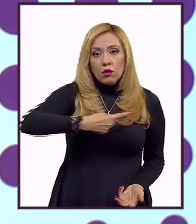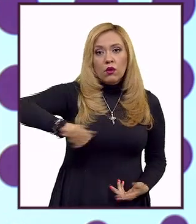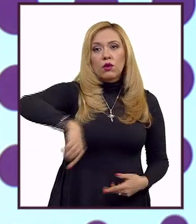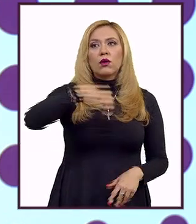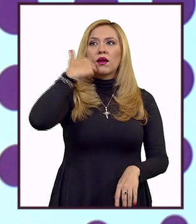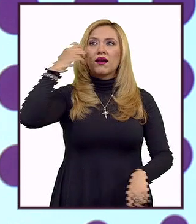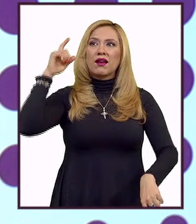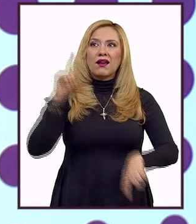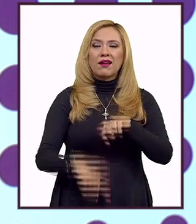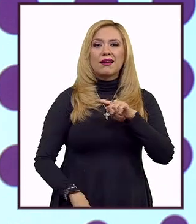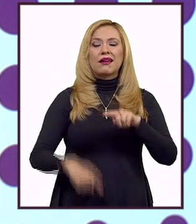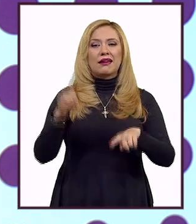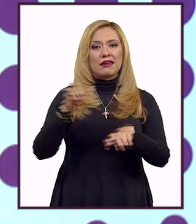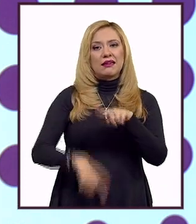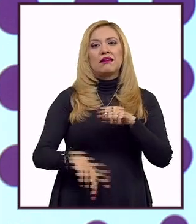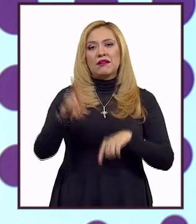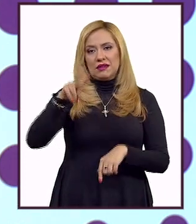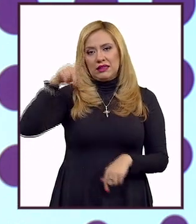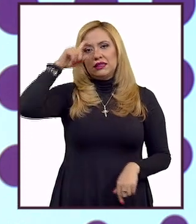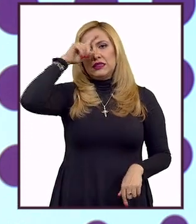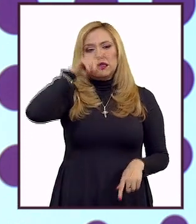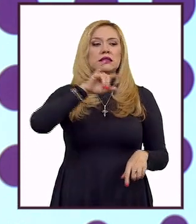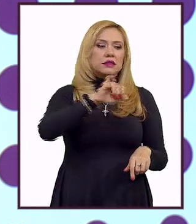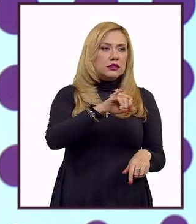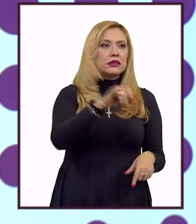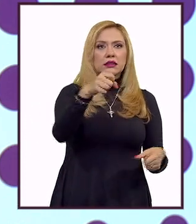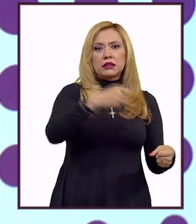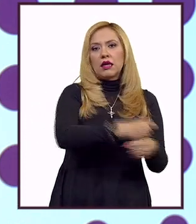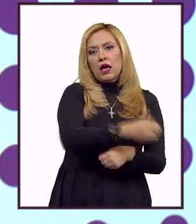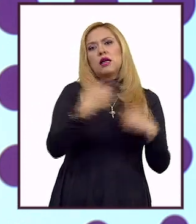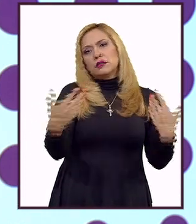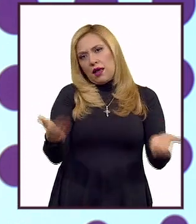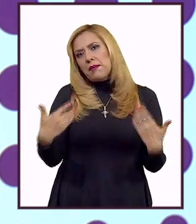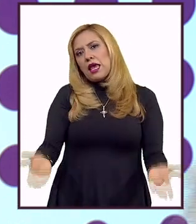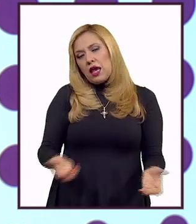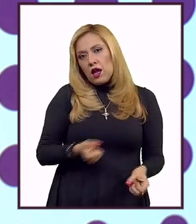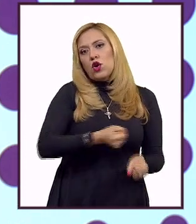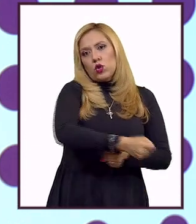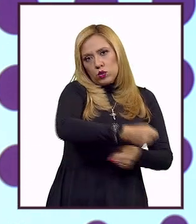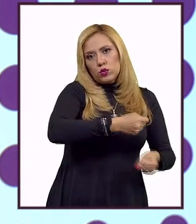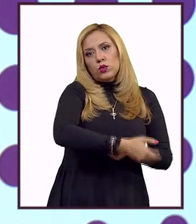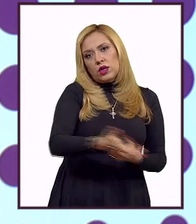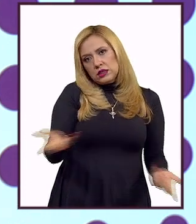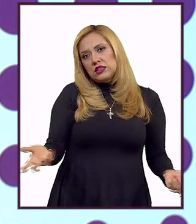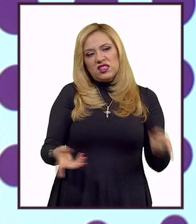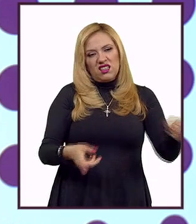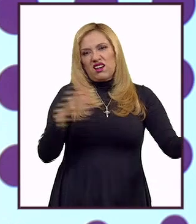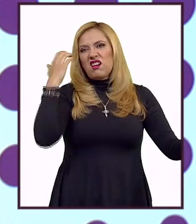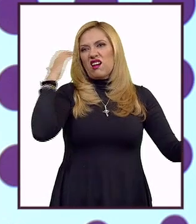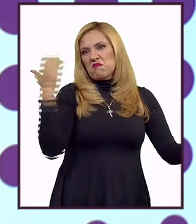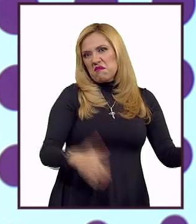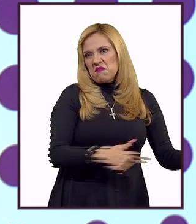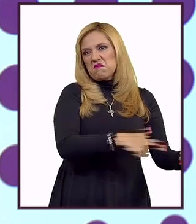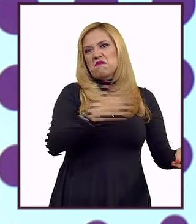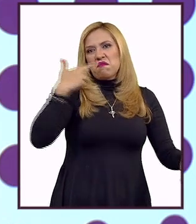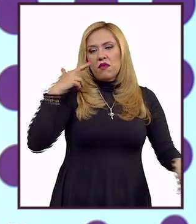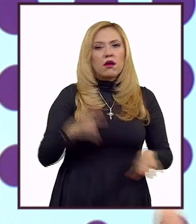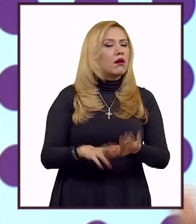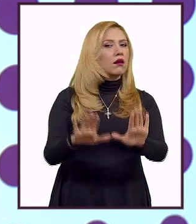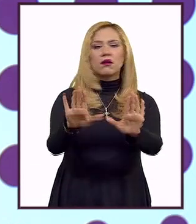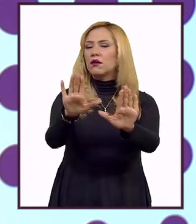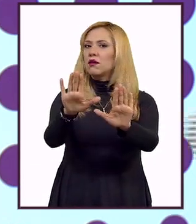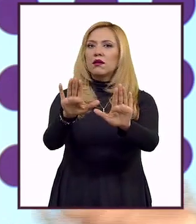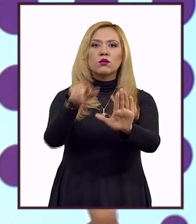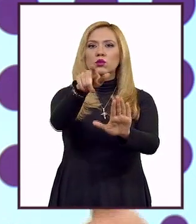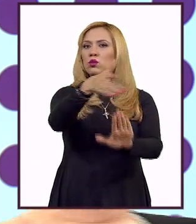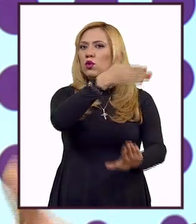la tortura nos enfrentamos, ¿no? Pero si sí lo hizo, pues está bien que lo torturen, estás defendiendo criminales, etcétera. Pero lo decía Guillermo, no puedes saber